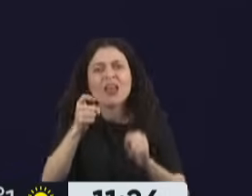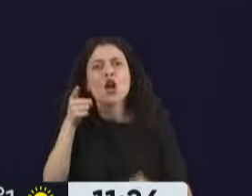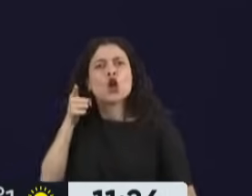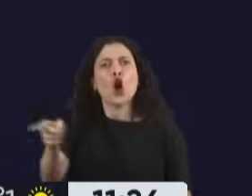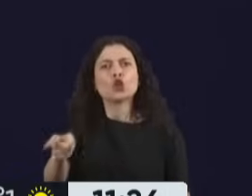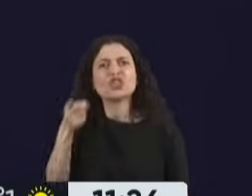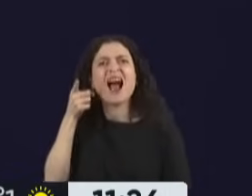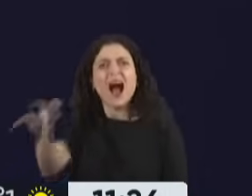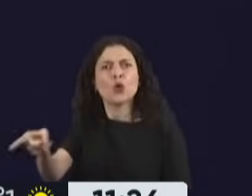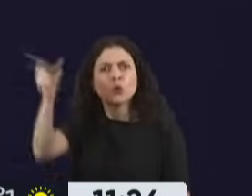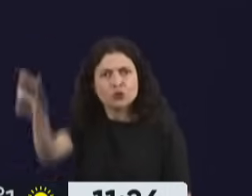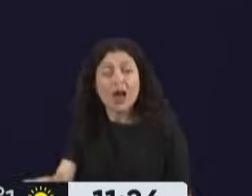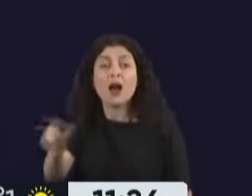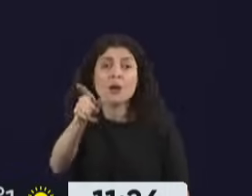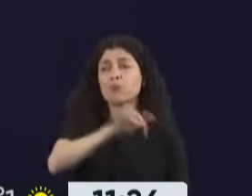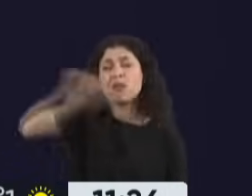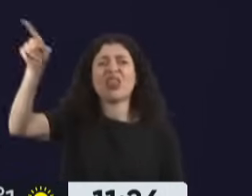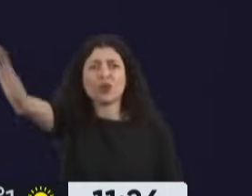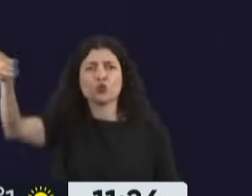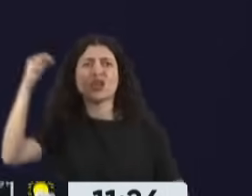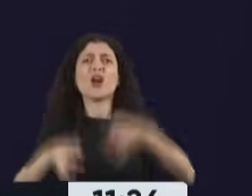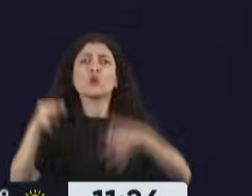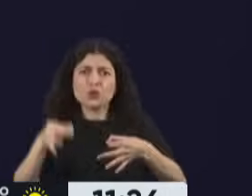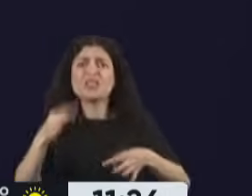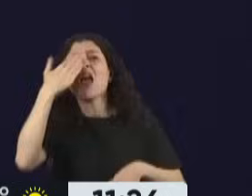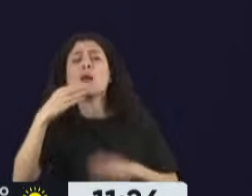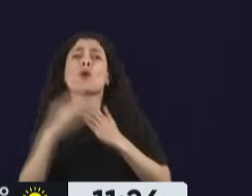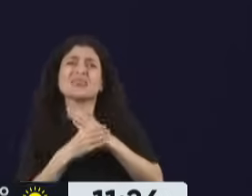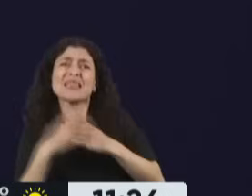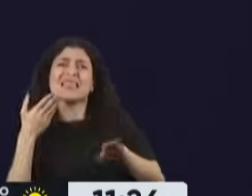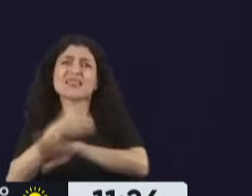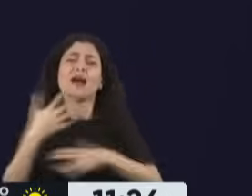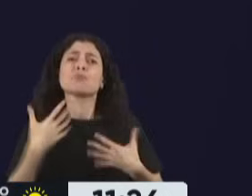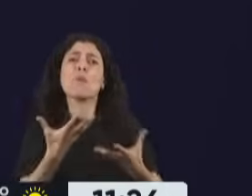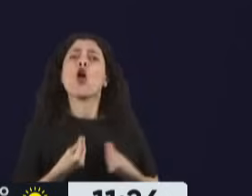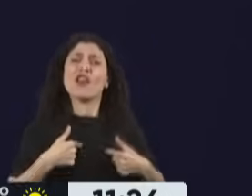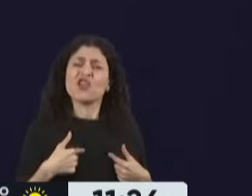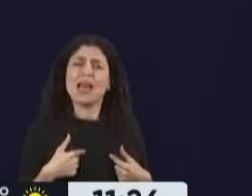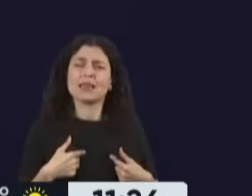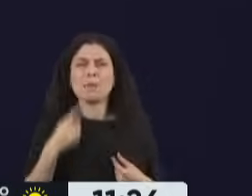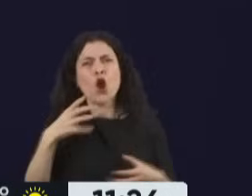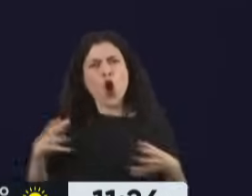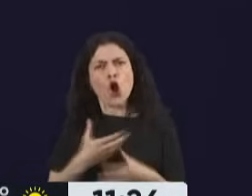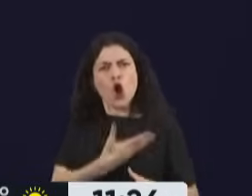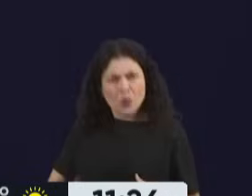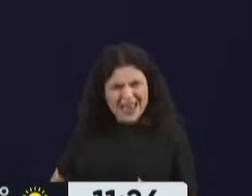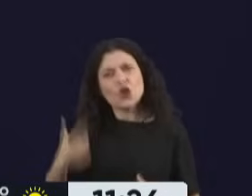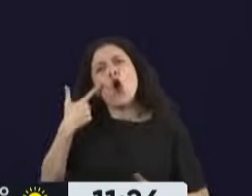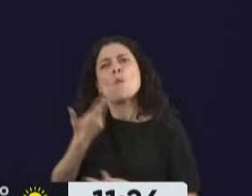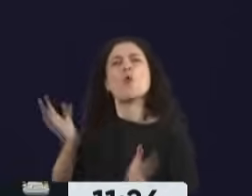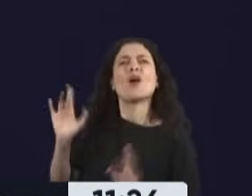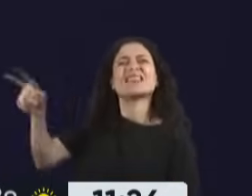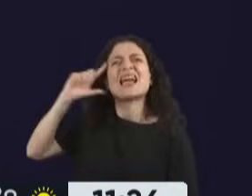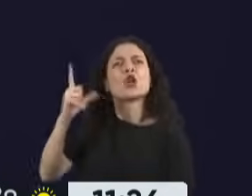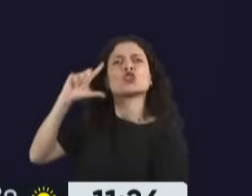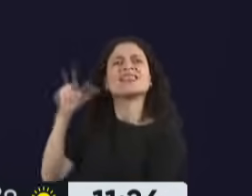acusala, te vas a la justicia y en tal caso la ministra Petovelo se defenderá. Pero el gobierno no tiene que demostrar la inocencia de